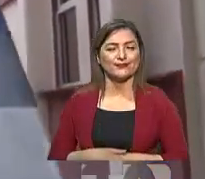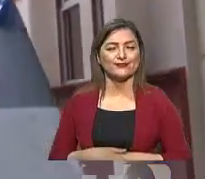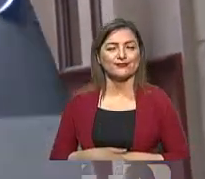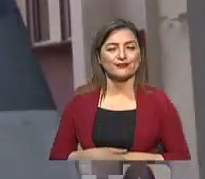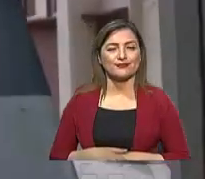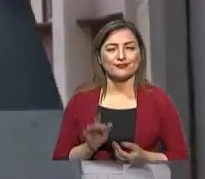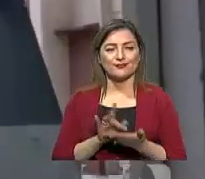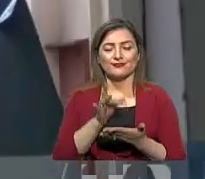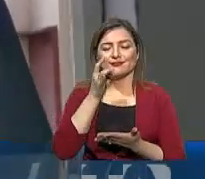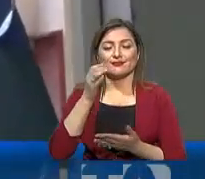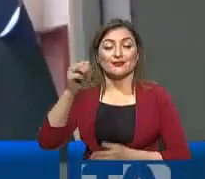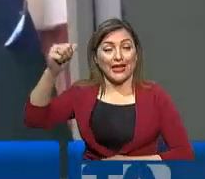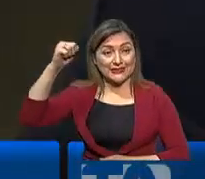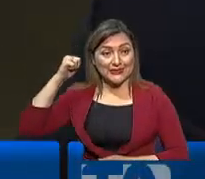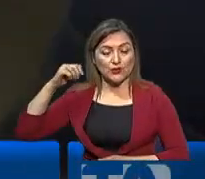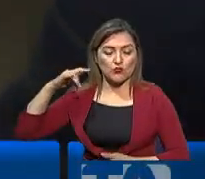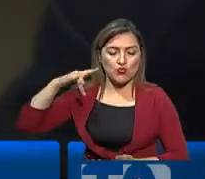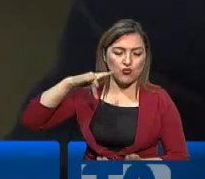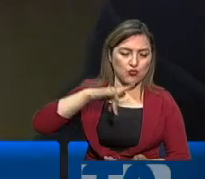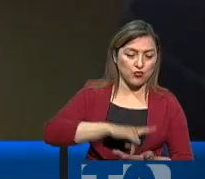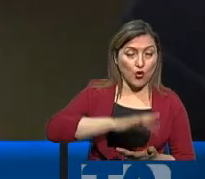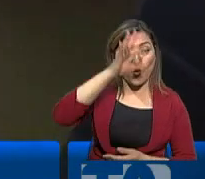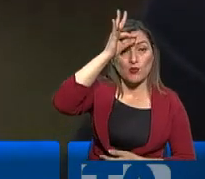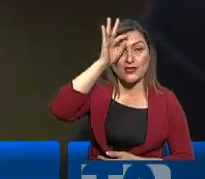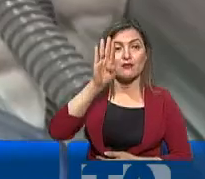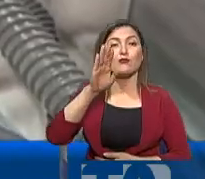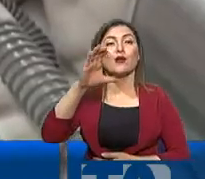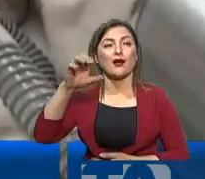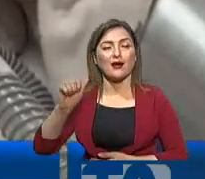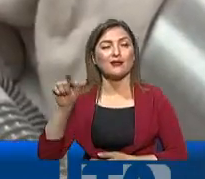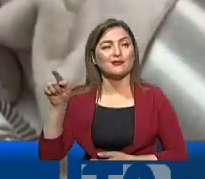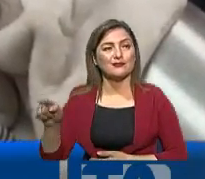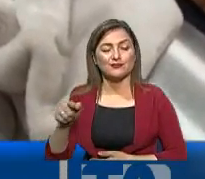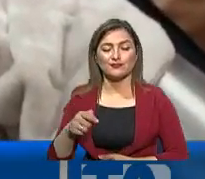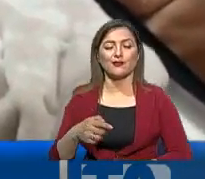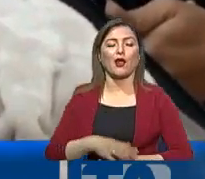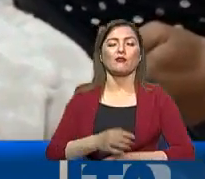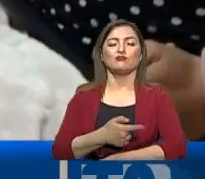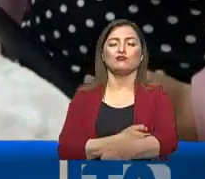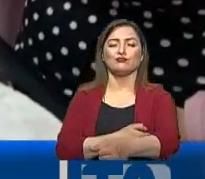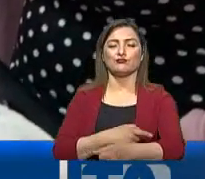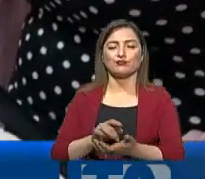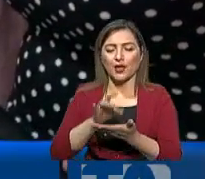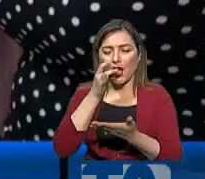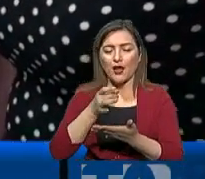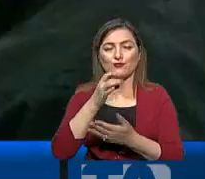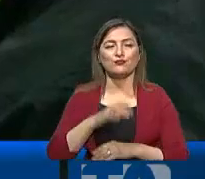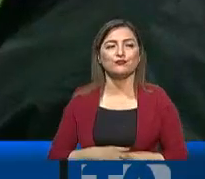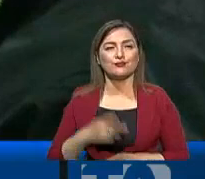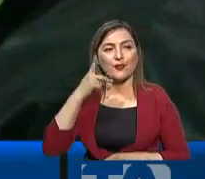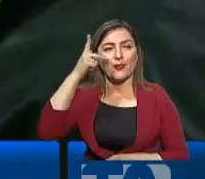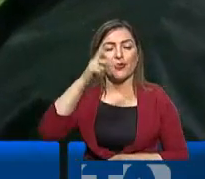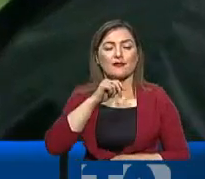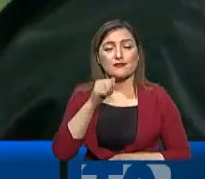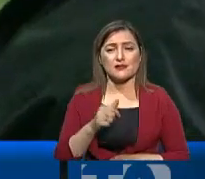el medicamento arribó ayer al hospital pediátrico back ortiz donde derek permanece internado hasta recibir la dosis a sus padres todavía